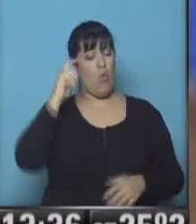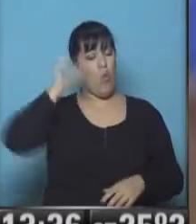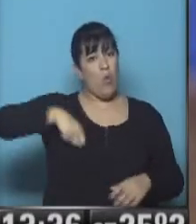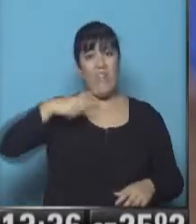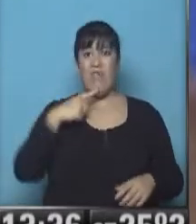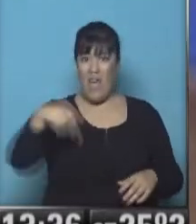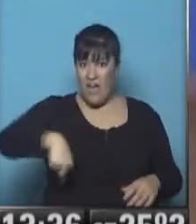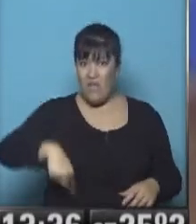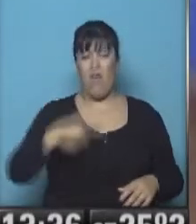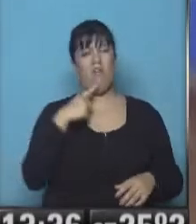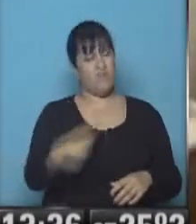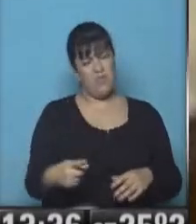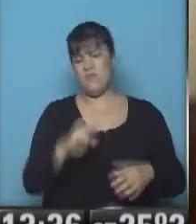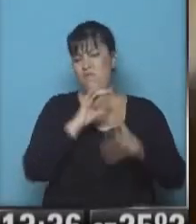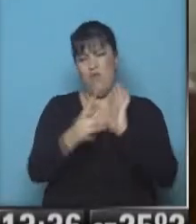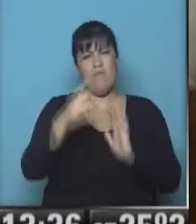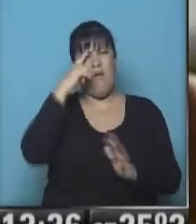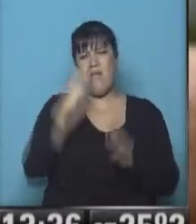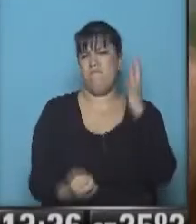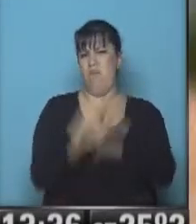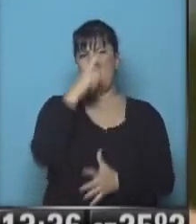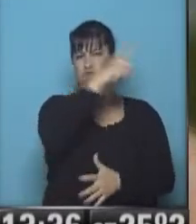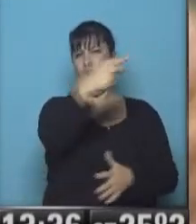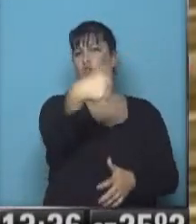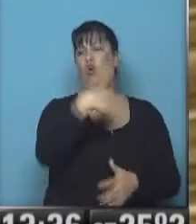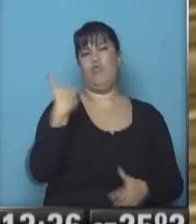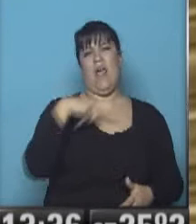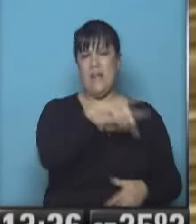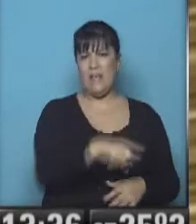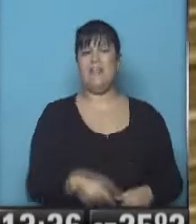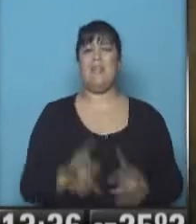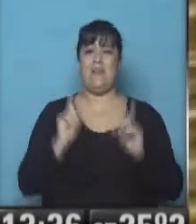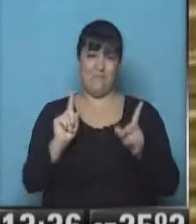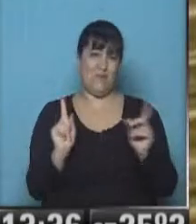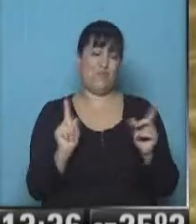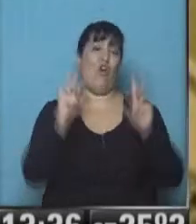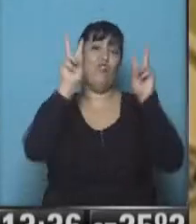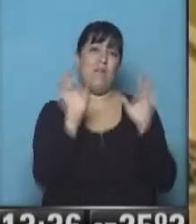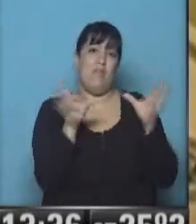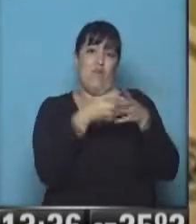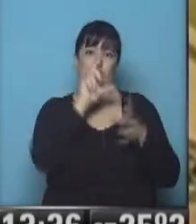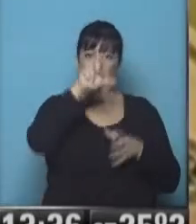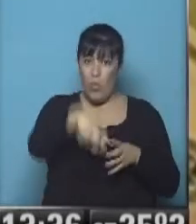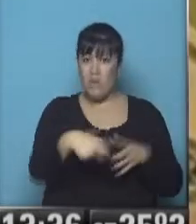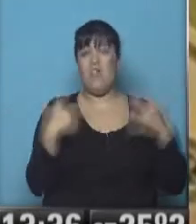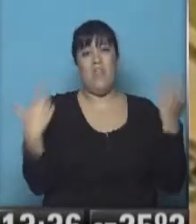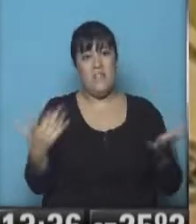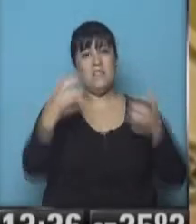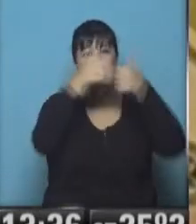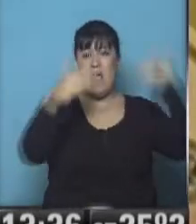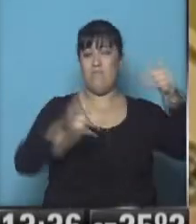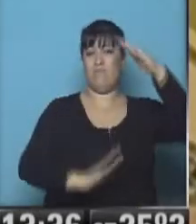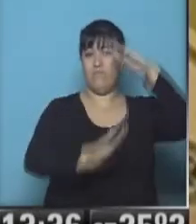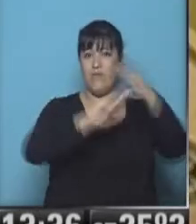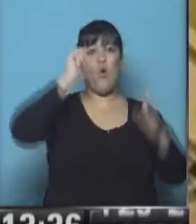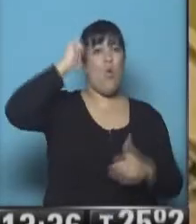desacato aplicada por el juez neoyorquino en contra de la Argentina por el juicio contra los fondos buitre y lamentó que el magistrado estadounidense sea